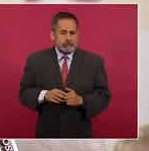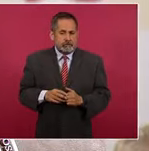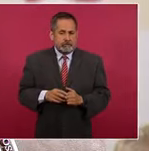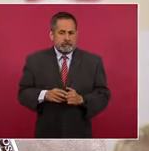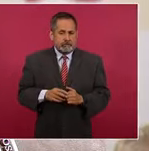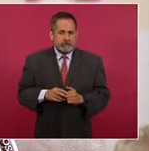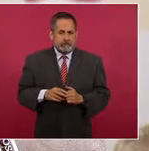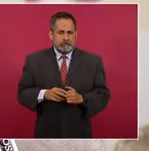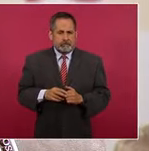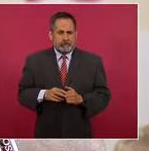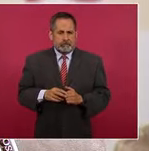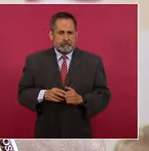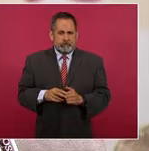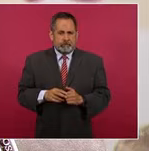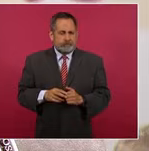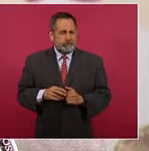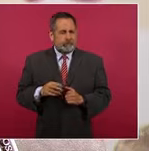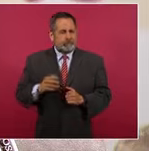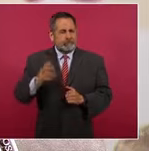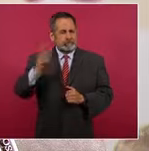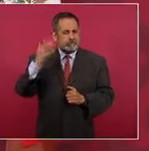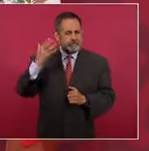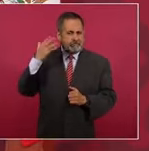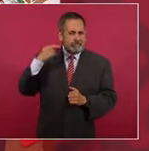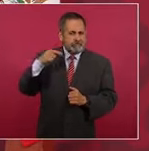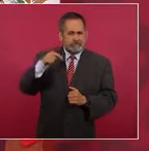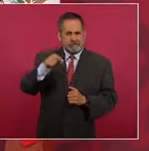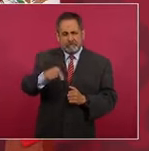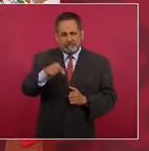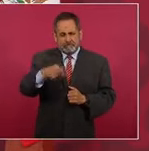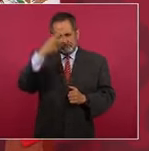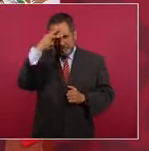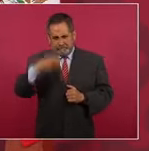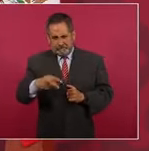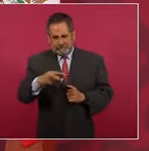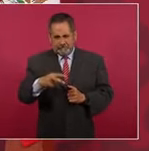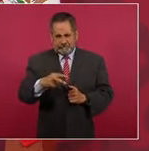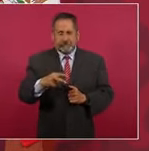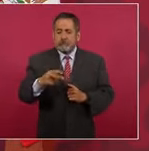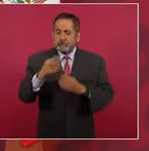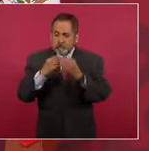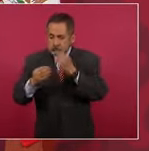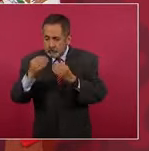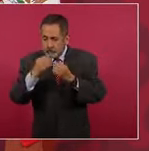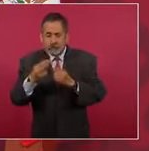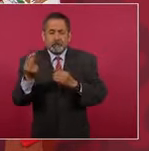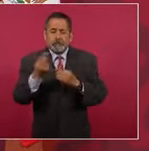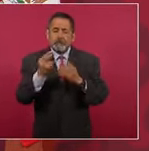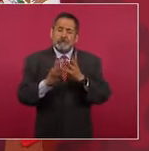las colas que había en México, ¿no?, para conseguir alimentos,